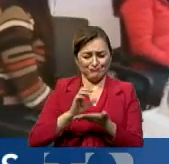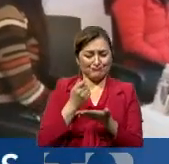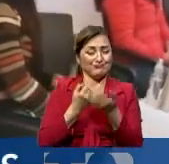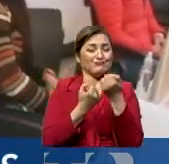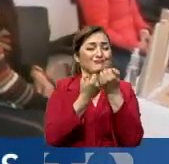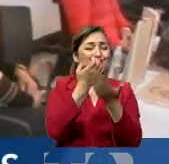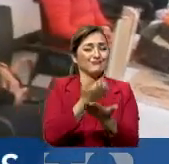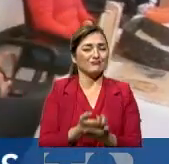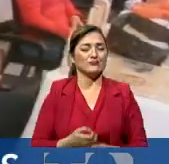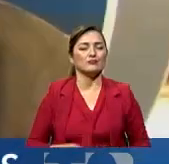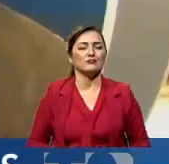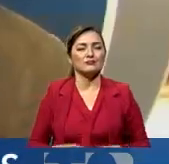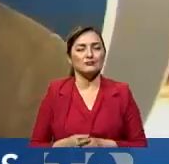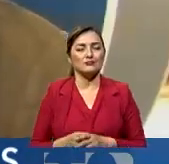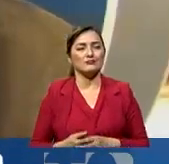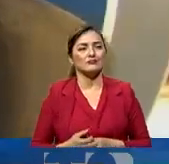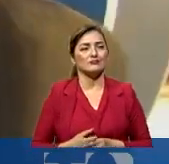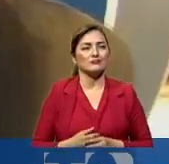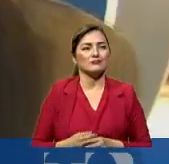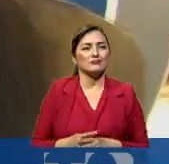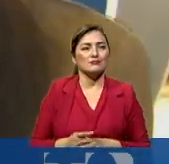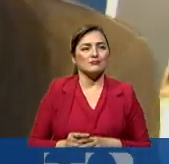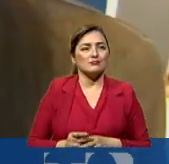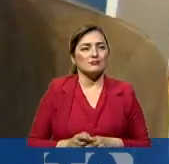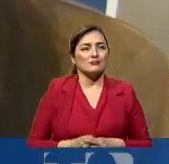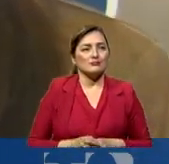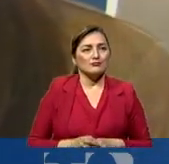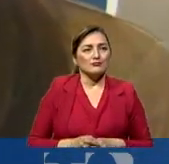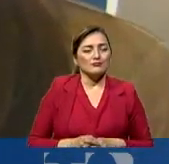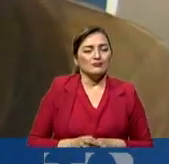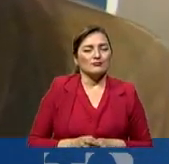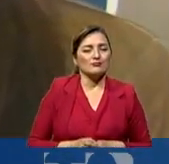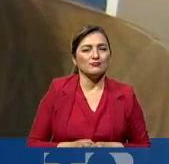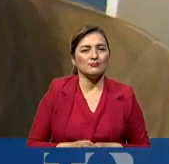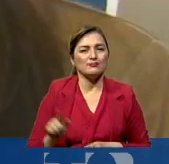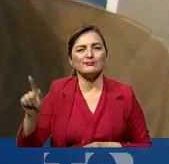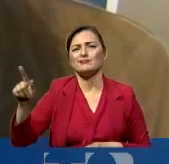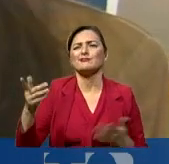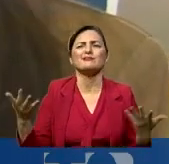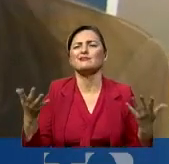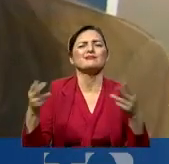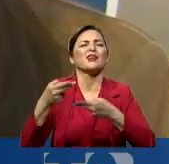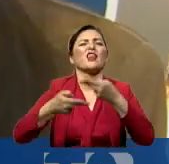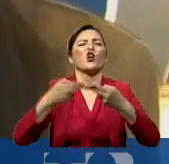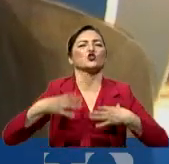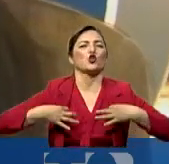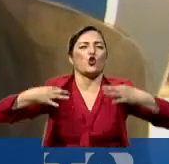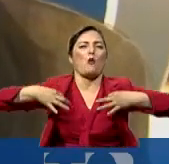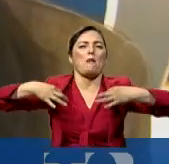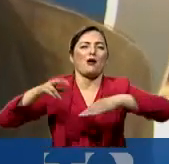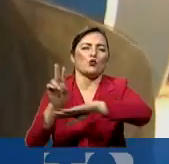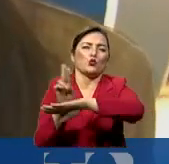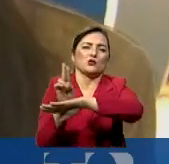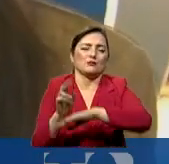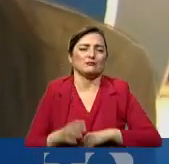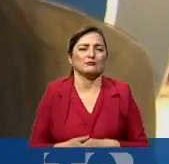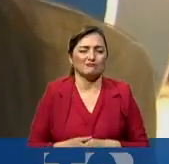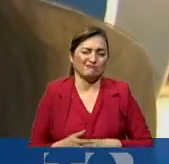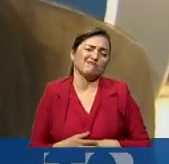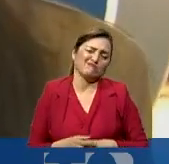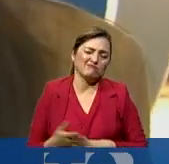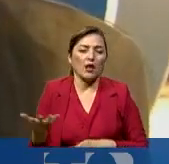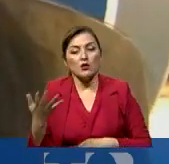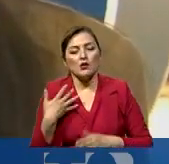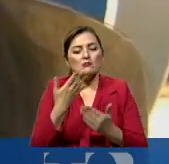adelante sus negocios. Nuestra propuesta en el mercado empezó con un prototipo un modelo mínimo viable,